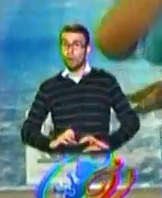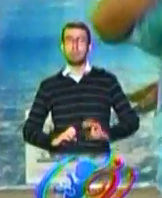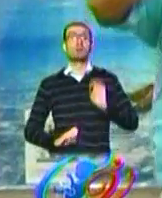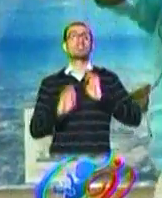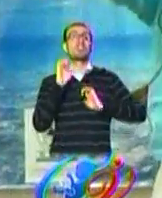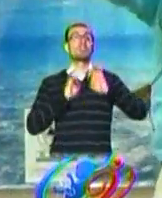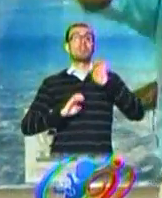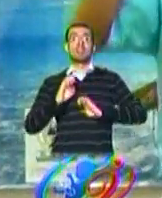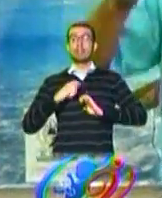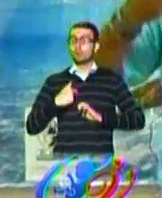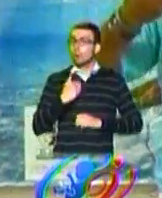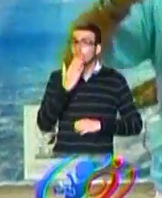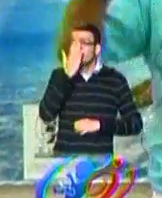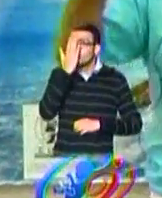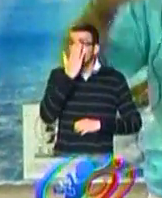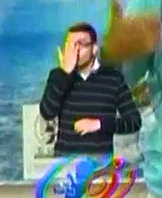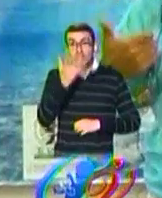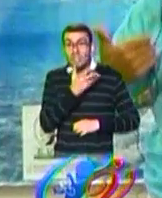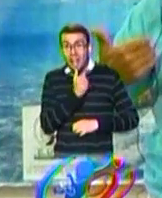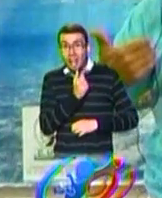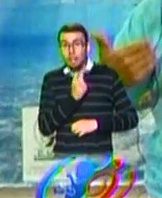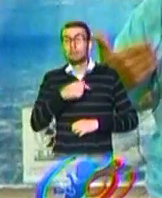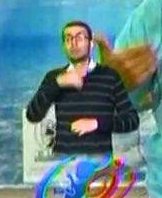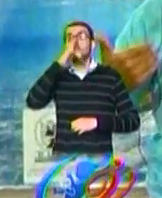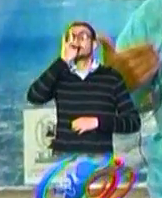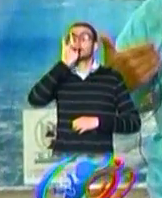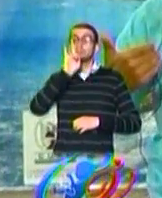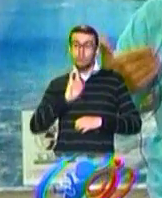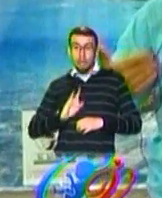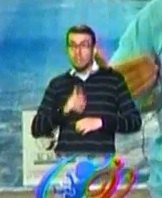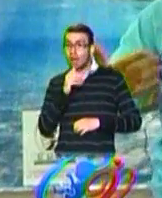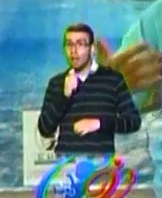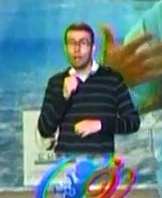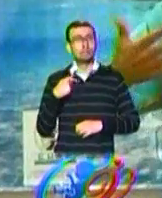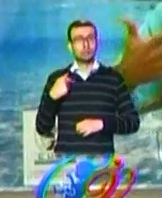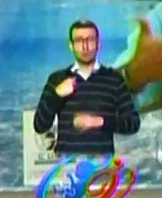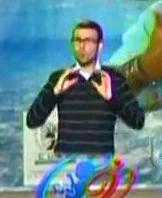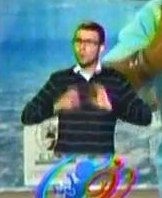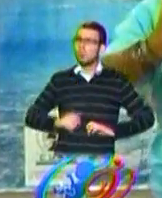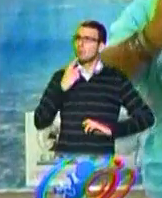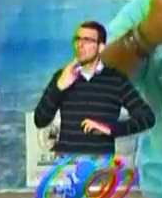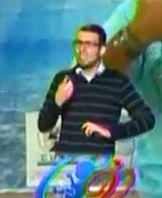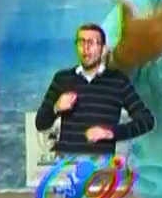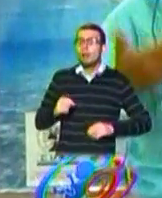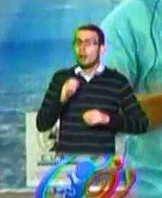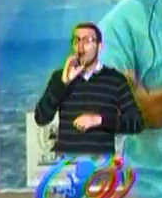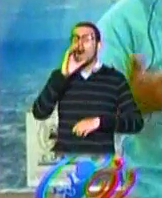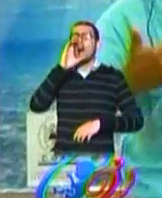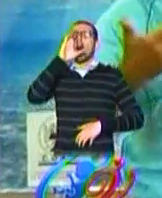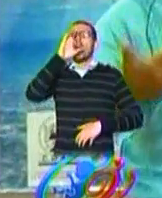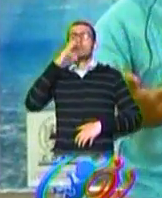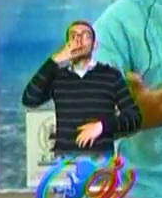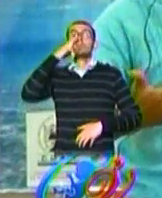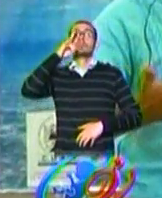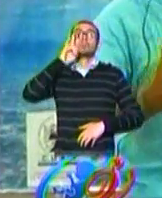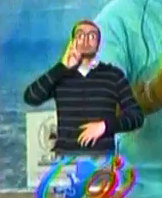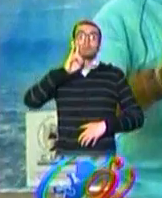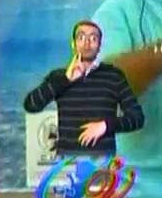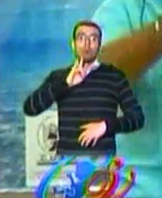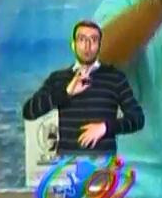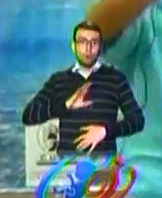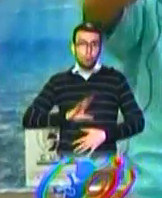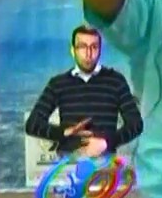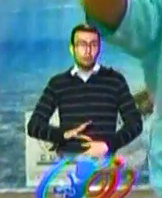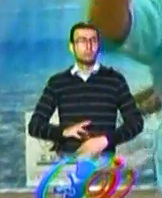uno está llevando el oxígeno al cuerpo. Nosotros estamos haciendo una serie de procesos patológicos